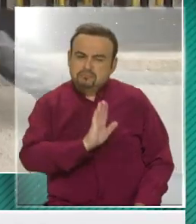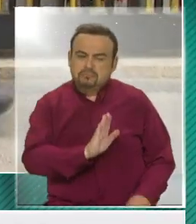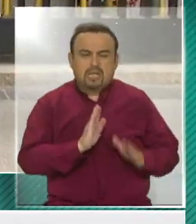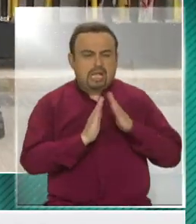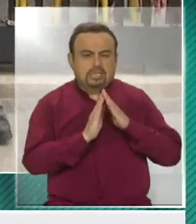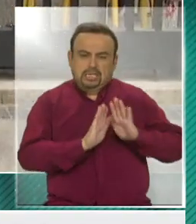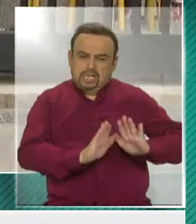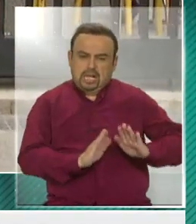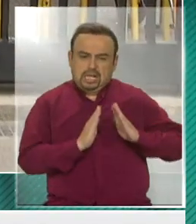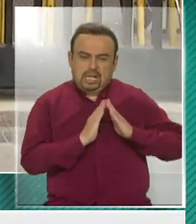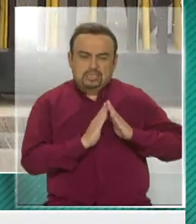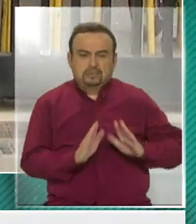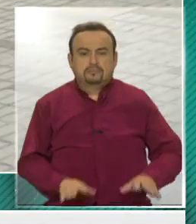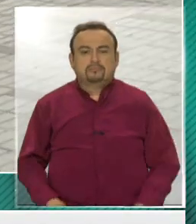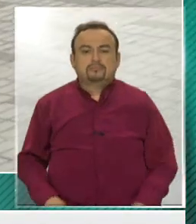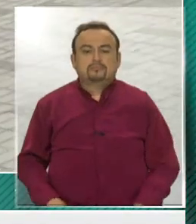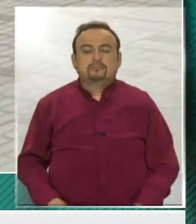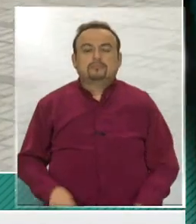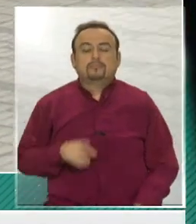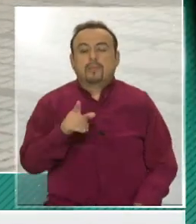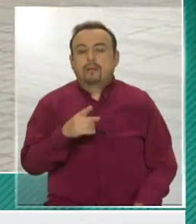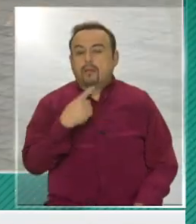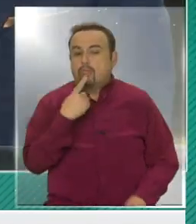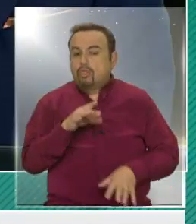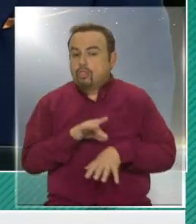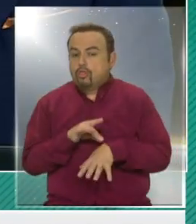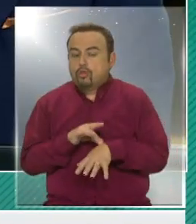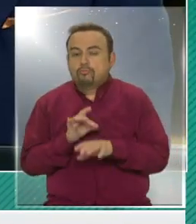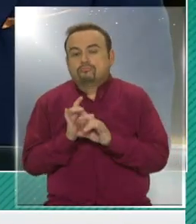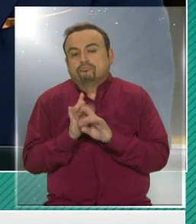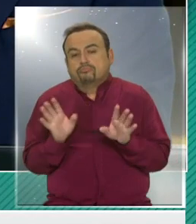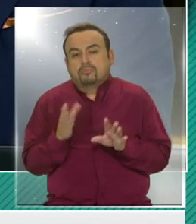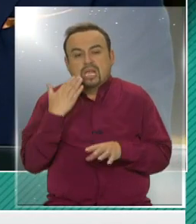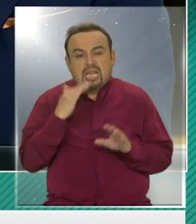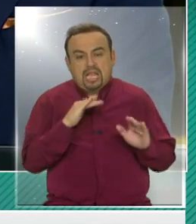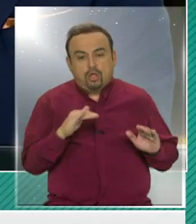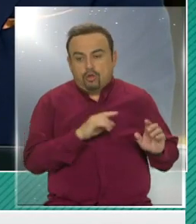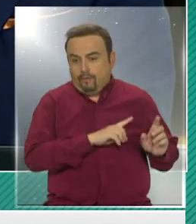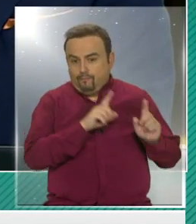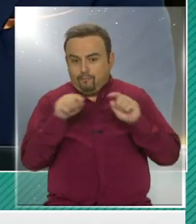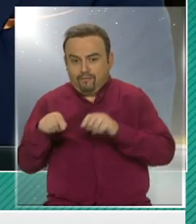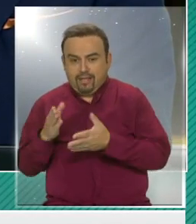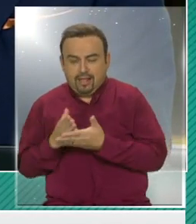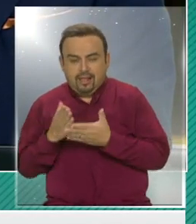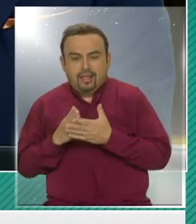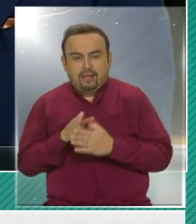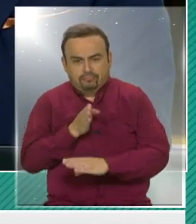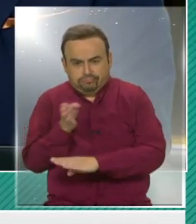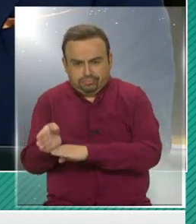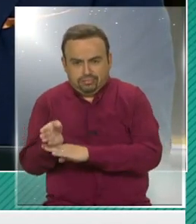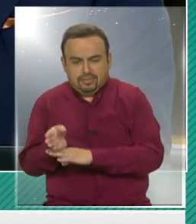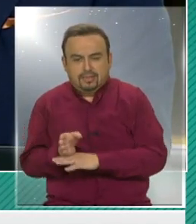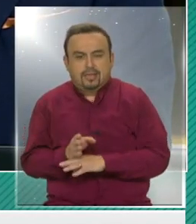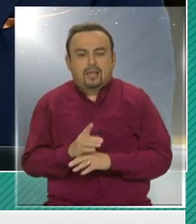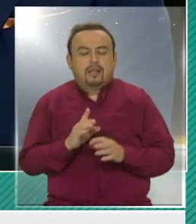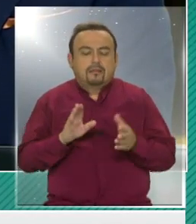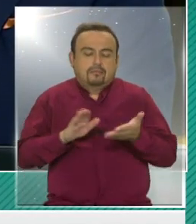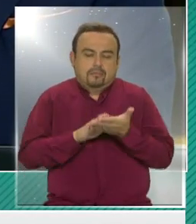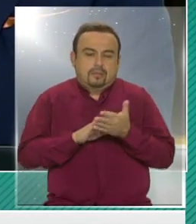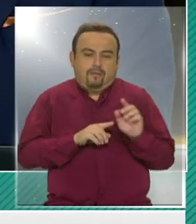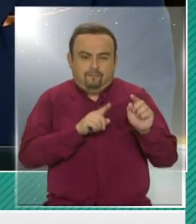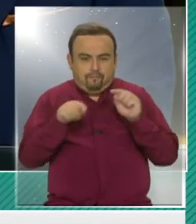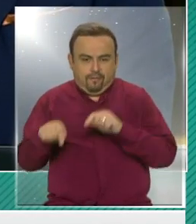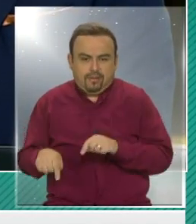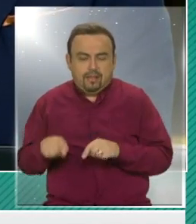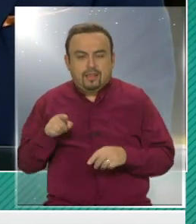la casa doctor cuál sería el panorama si los niños volvieran a las clases modalidad presencial se volvieran a las aulas